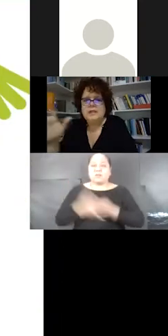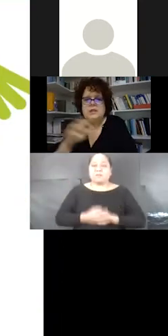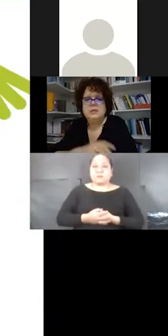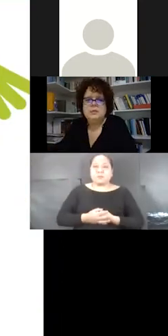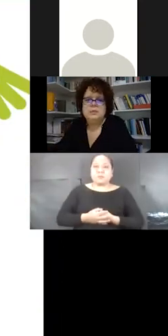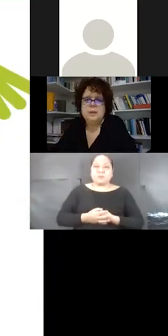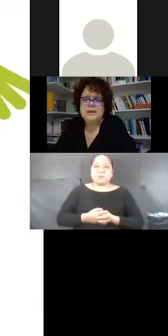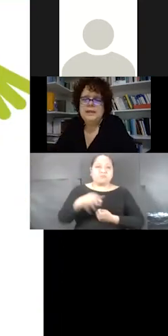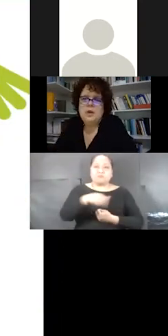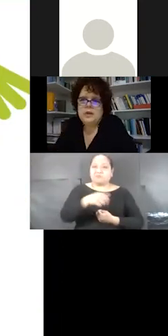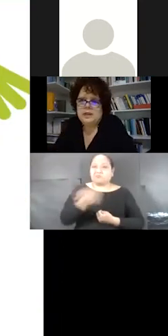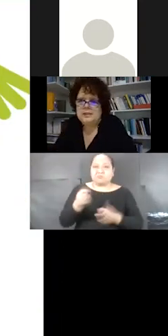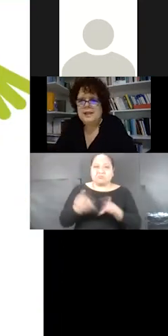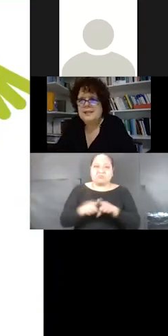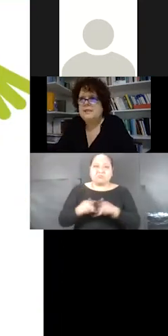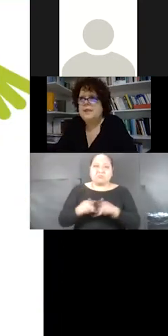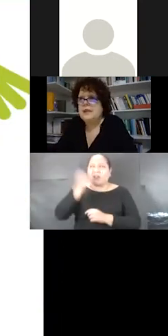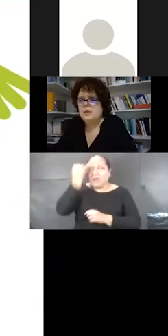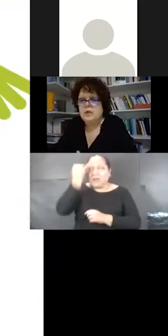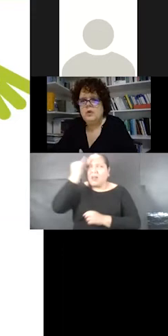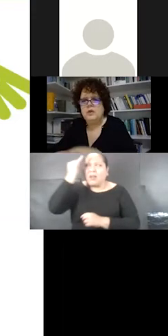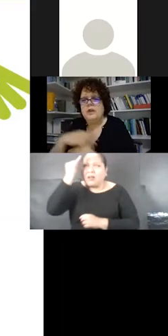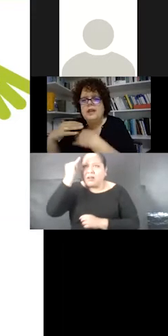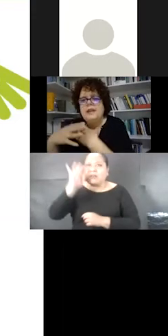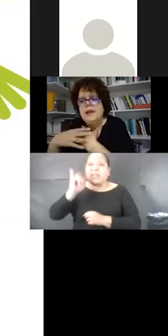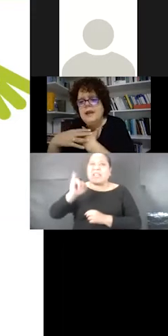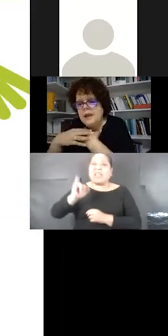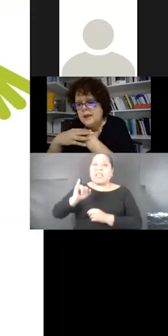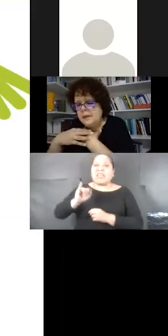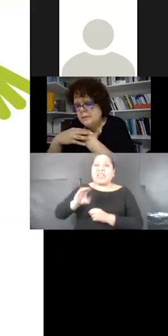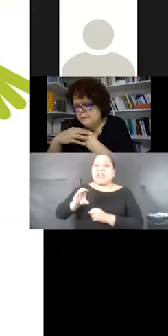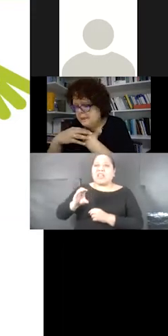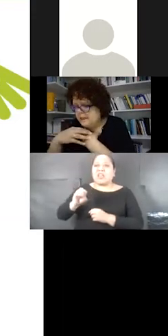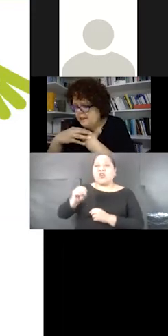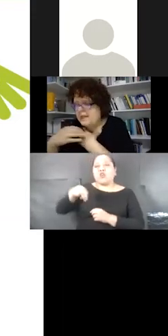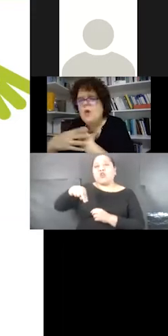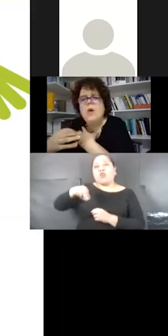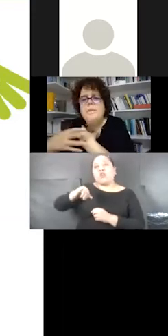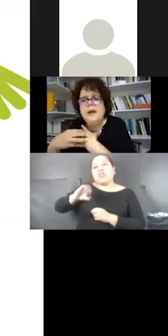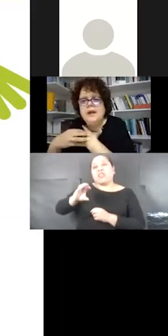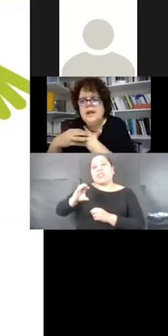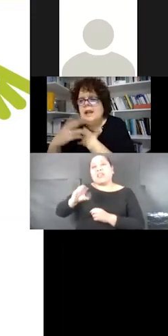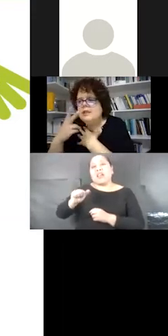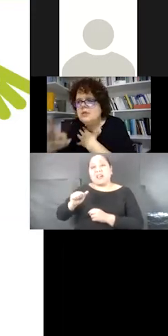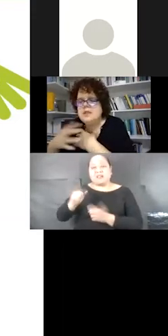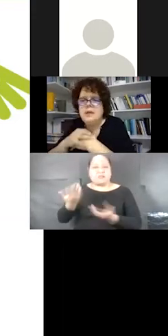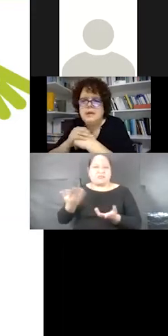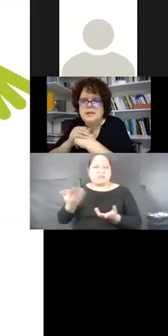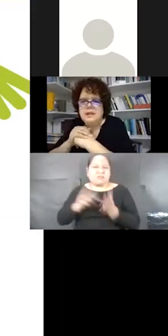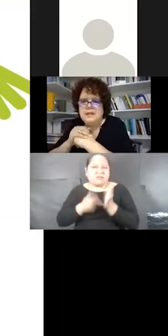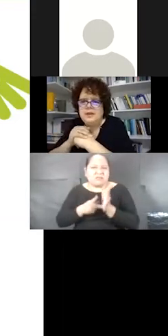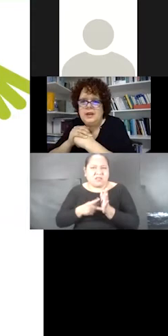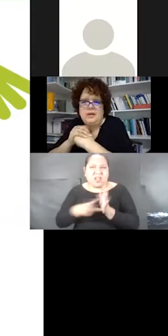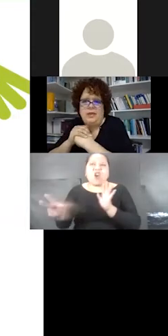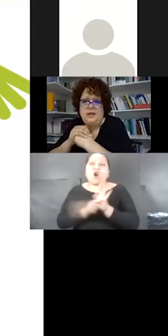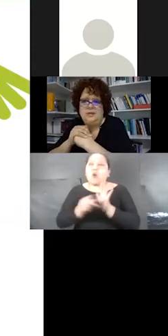Otra es que son puramente icónicas. ¿Y a qué se refiere esto con icónico? Que copia las cosas que ven de